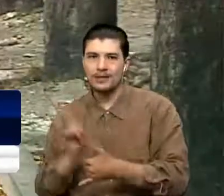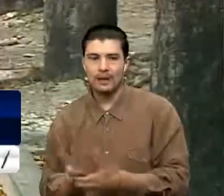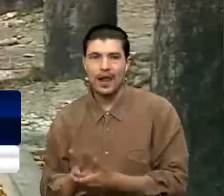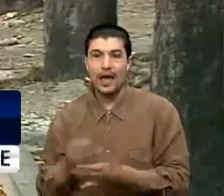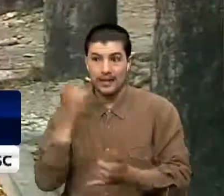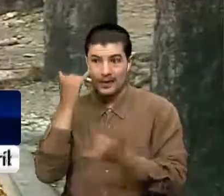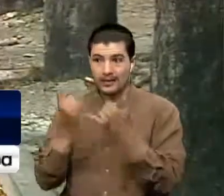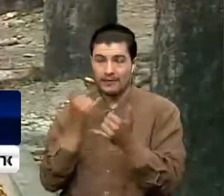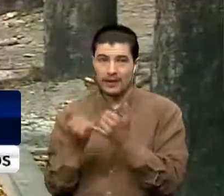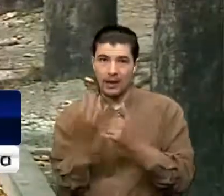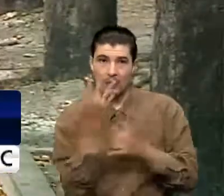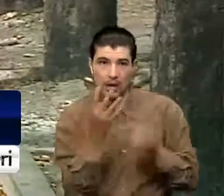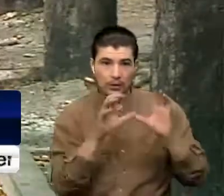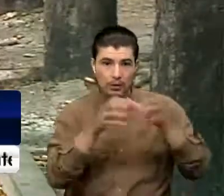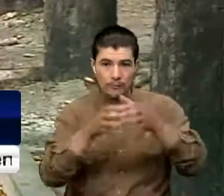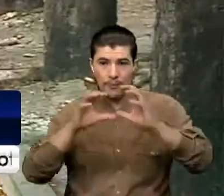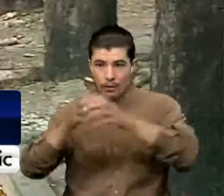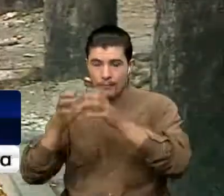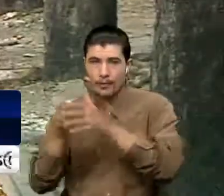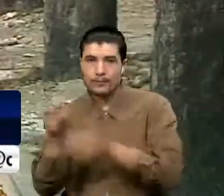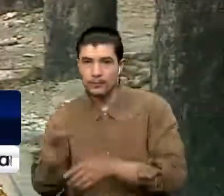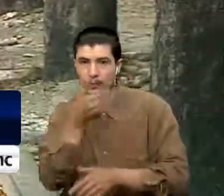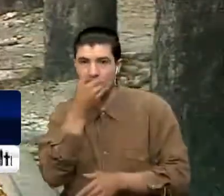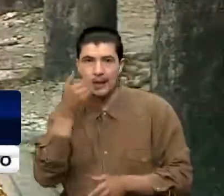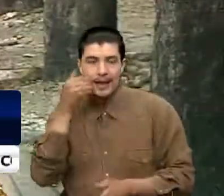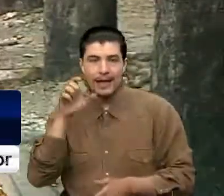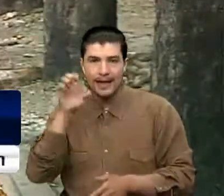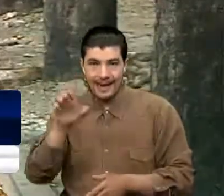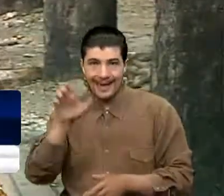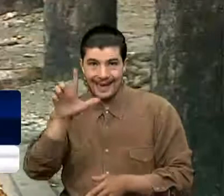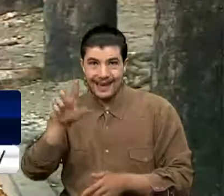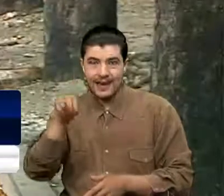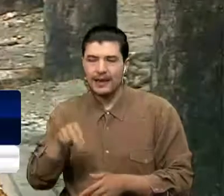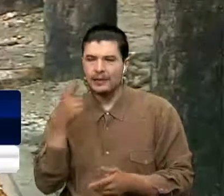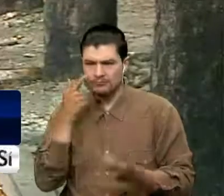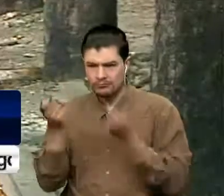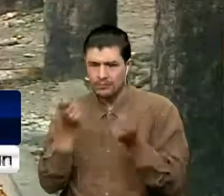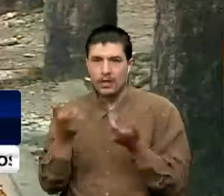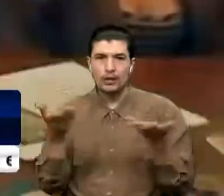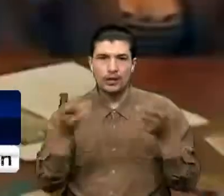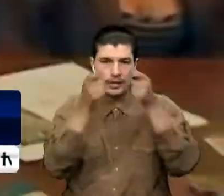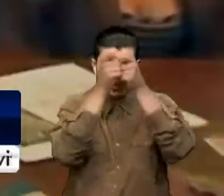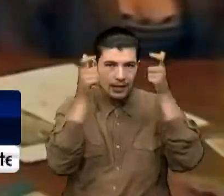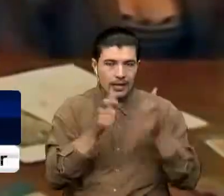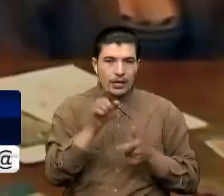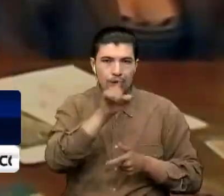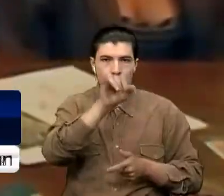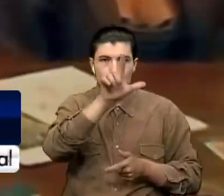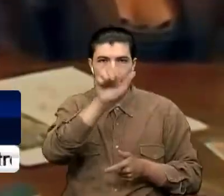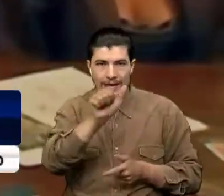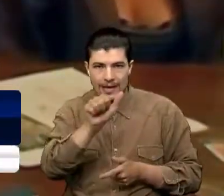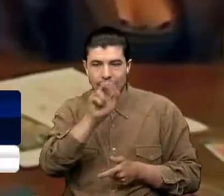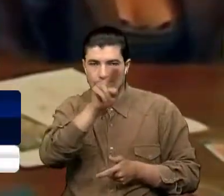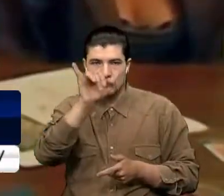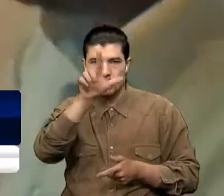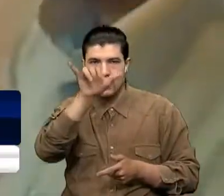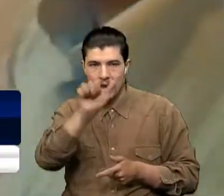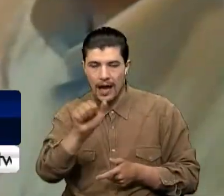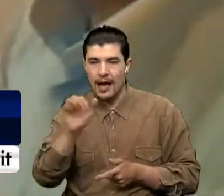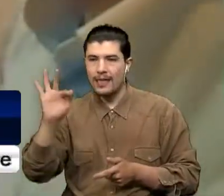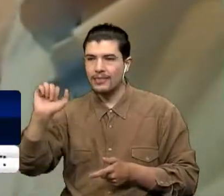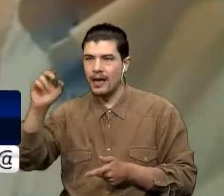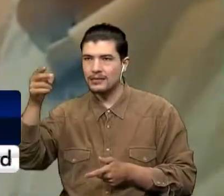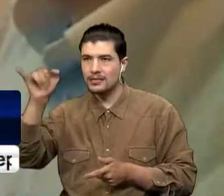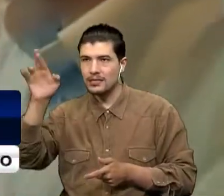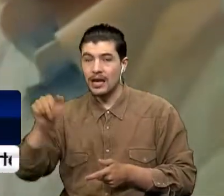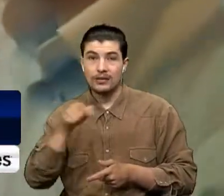la ln que están ejerciendo control político y militar en los estados zulia y táchira según la fundación redes a través de un